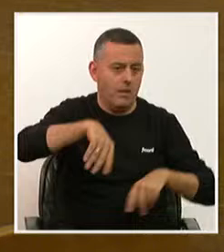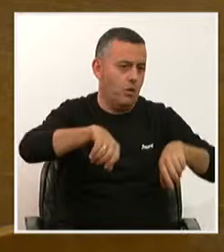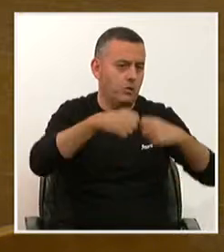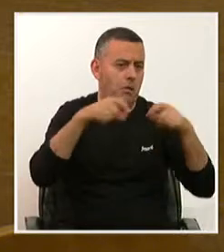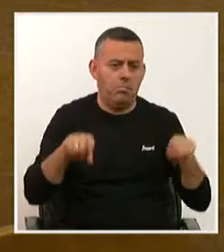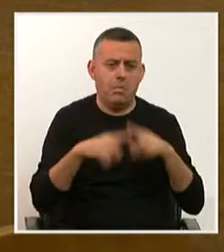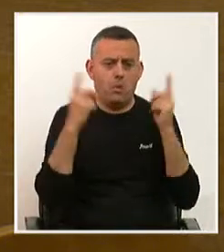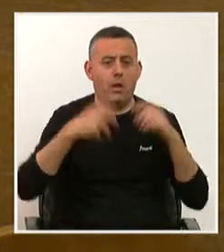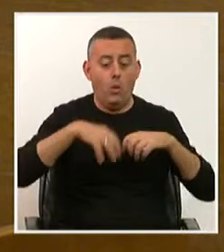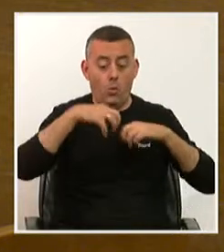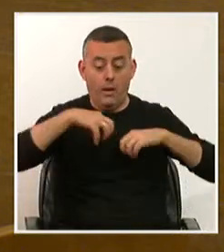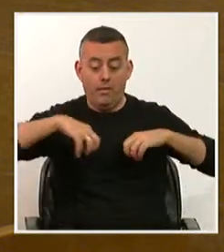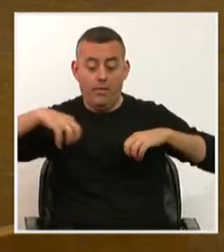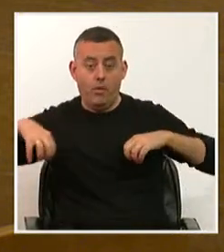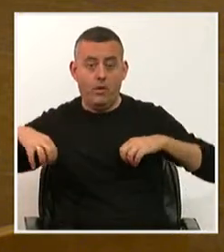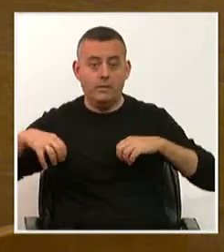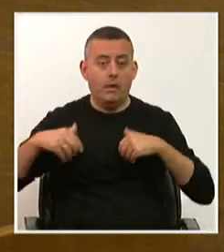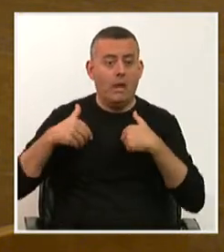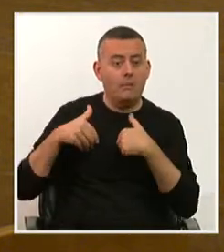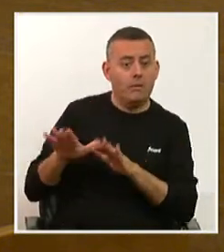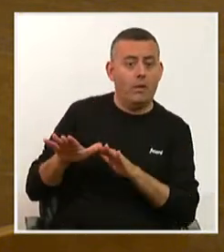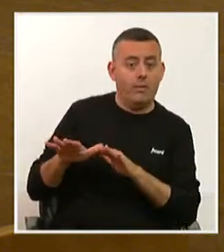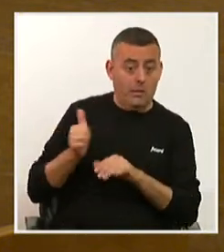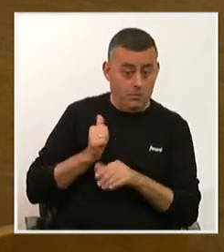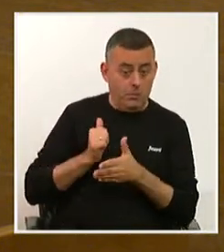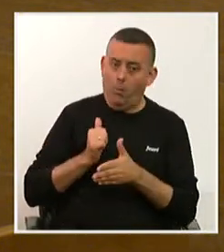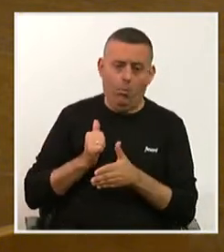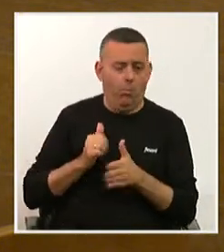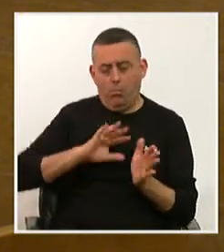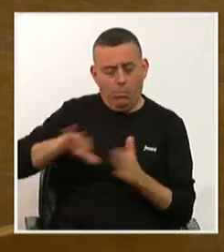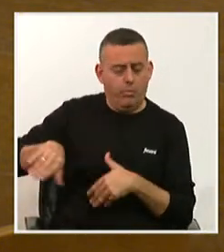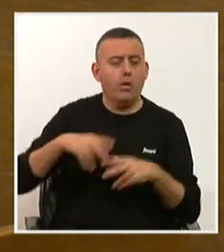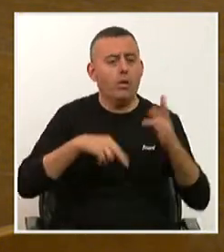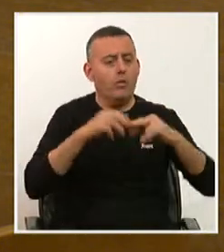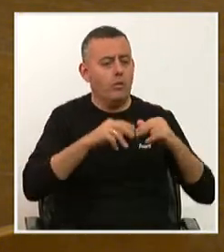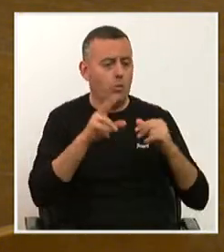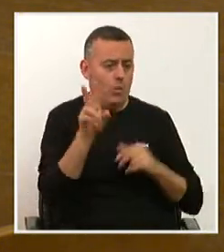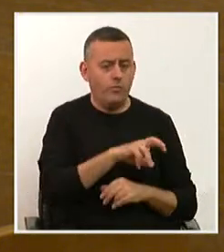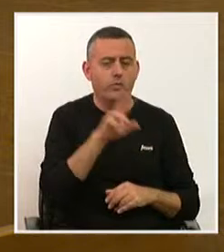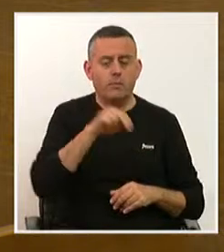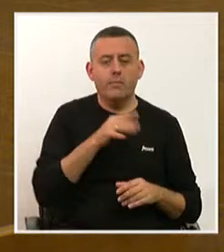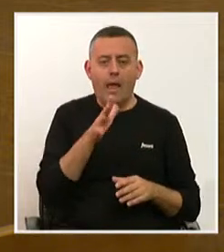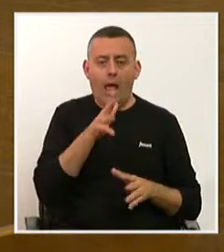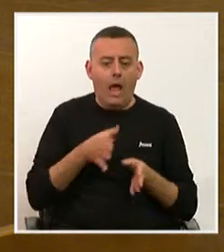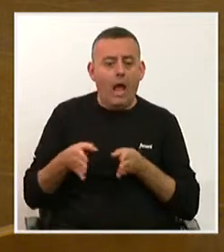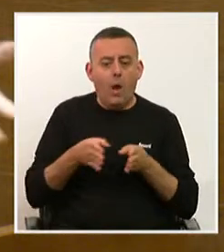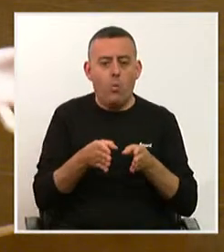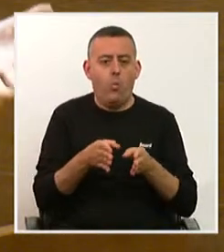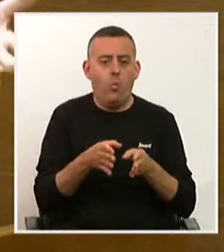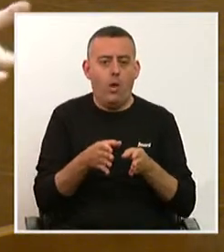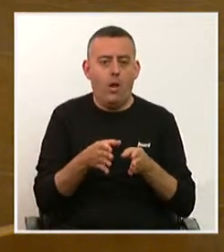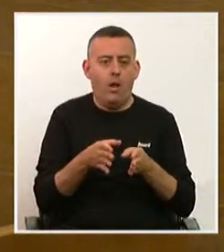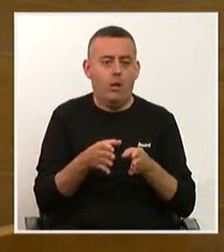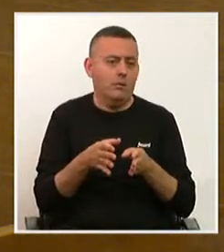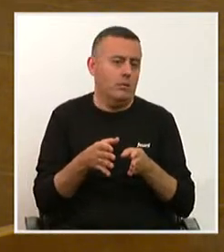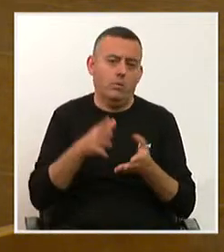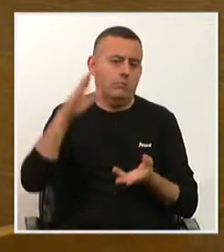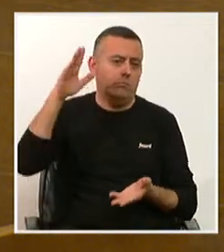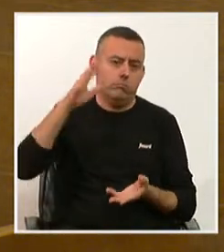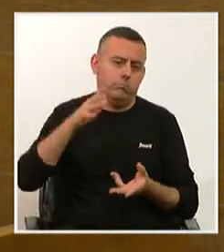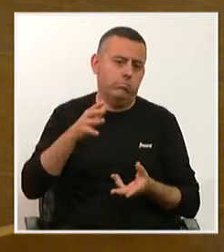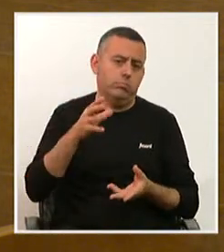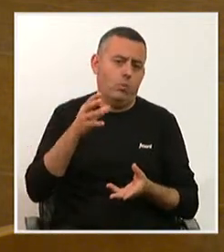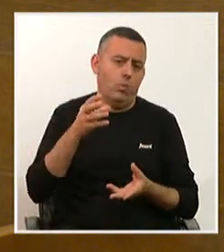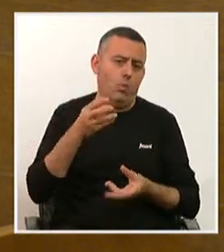urbaniz abandonad y importar la sobreexplota del agers de la zona la cosa es construir y que la